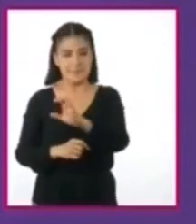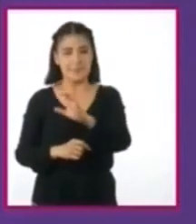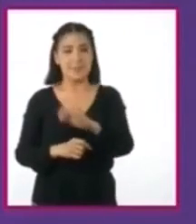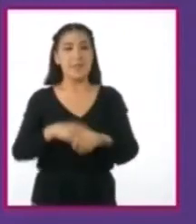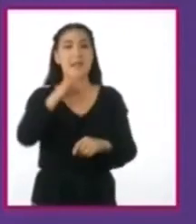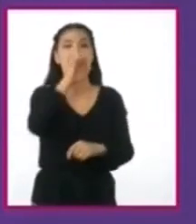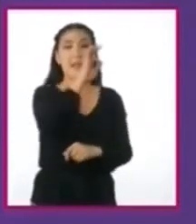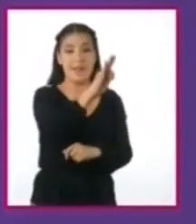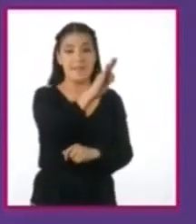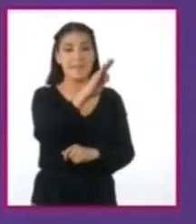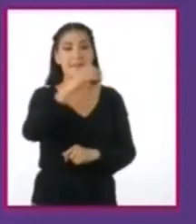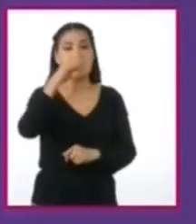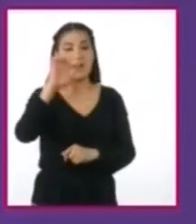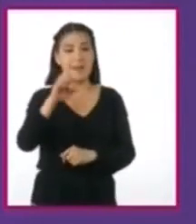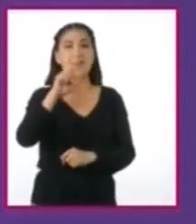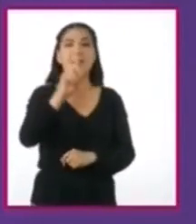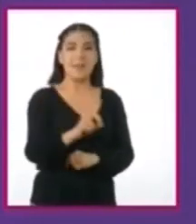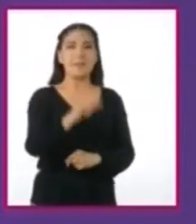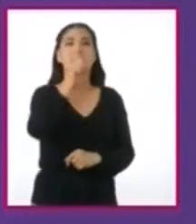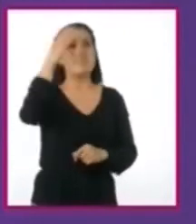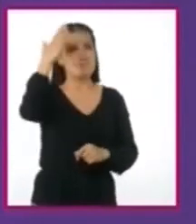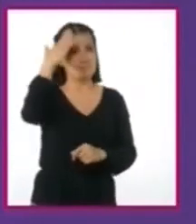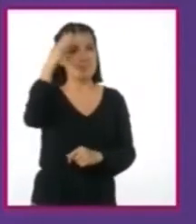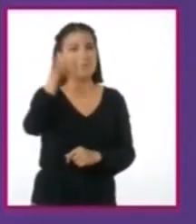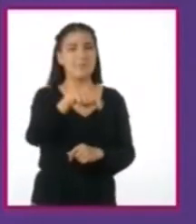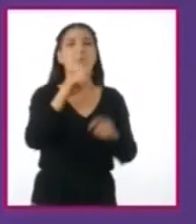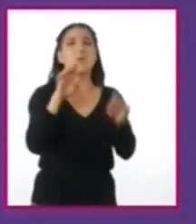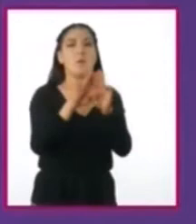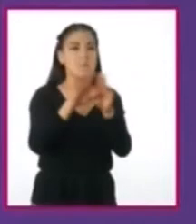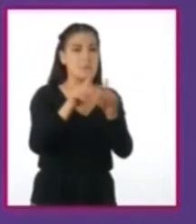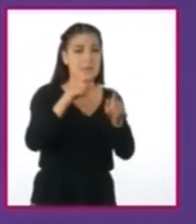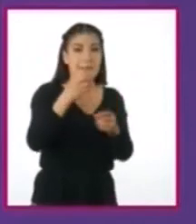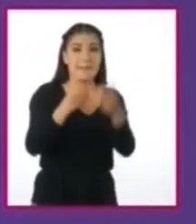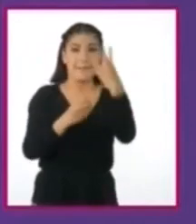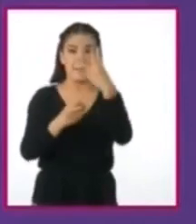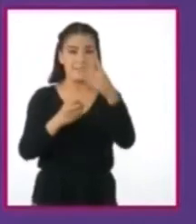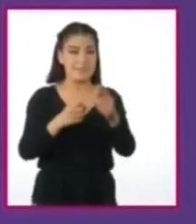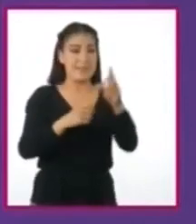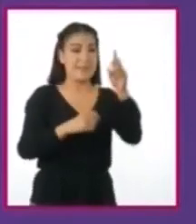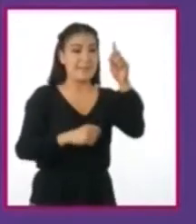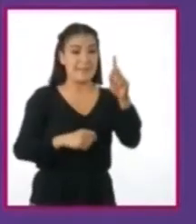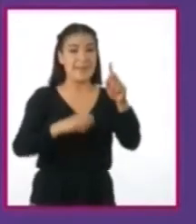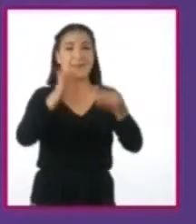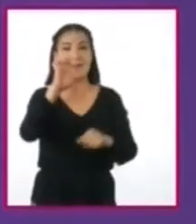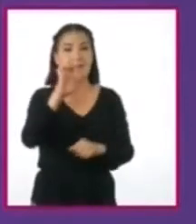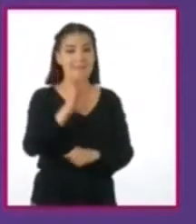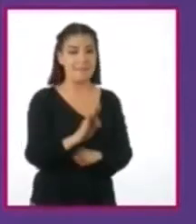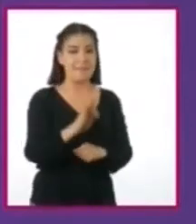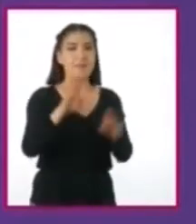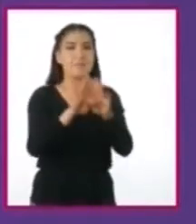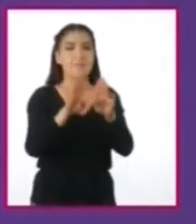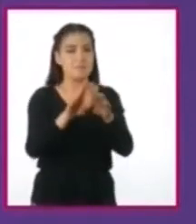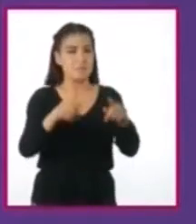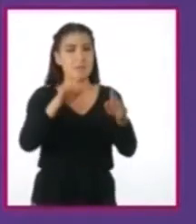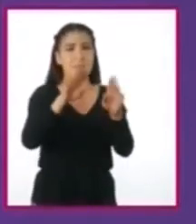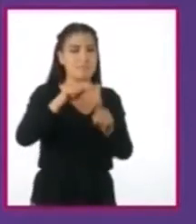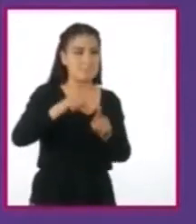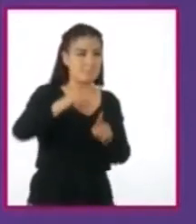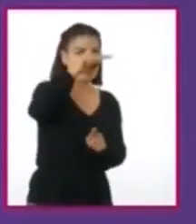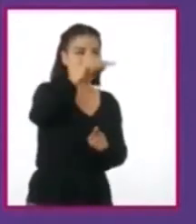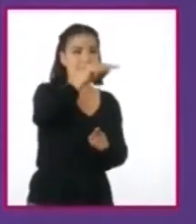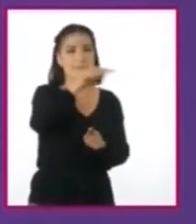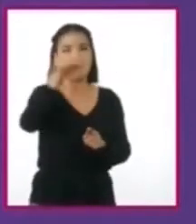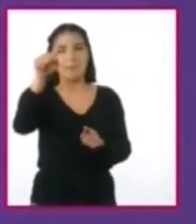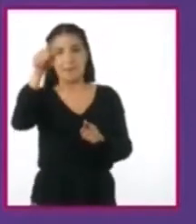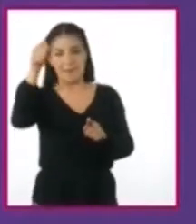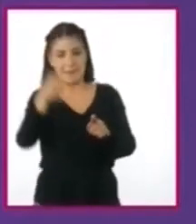Estos tres centros. Se unen esos tres centros DEF con segmentos de recta, formando